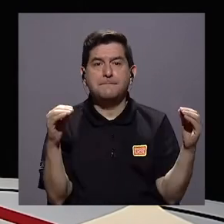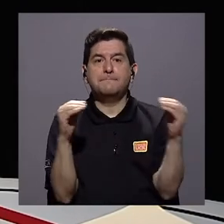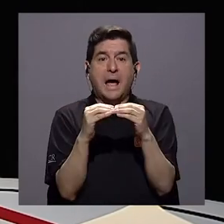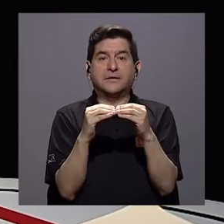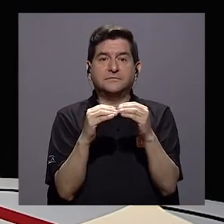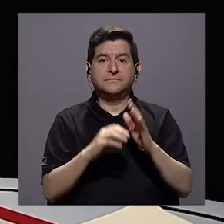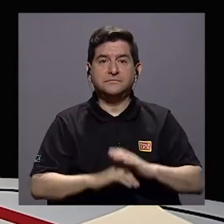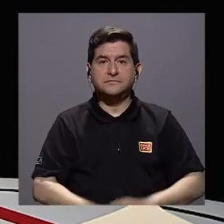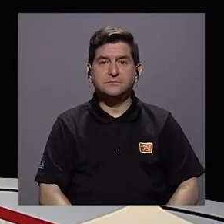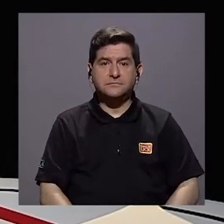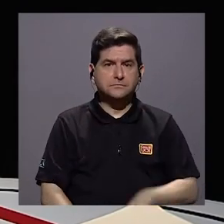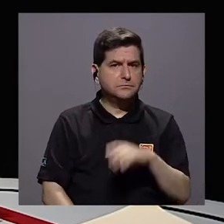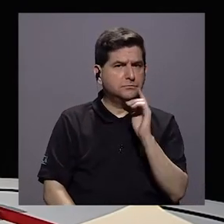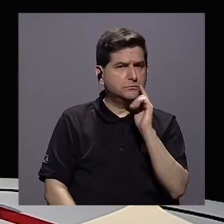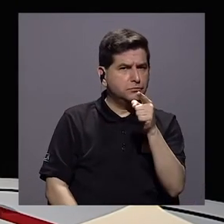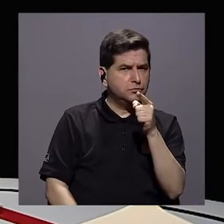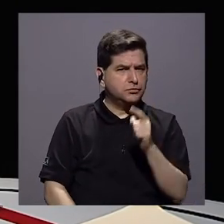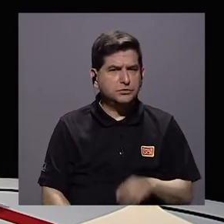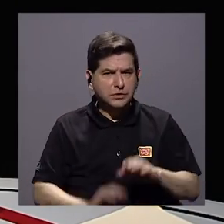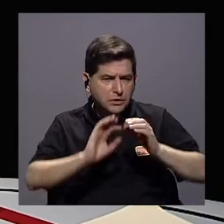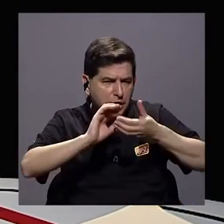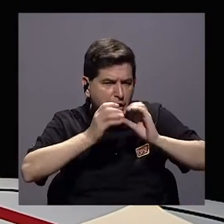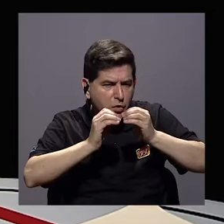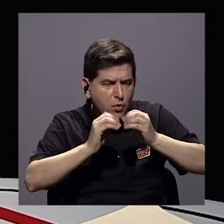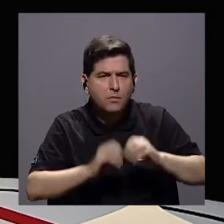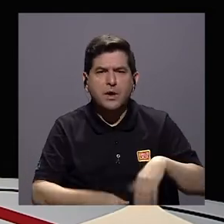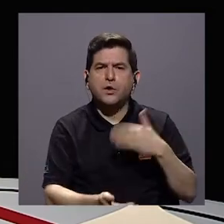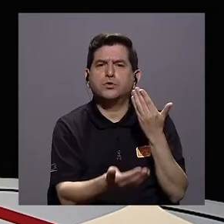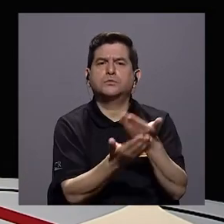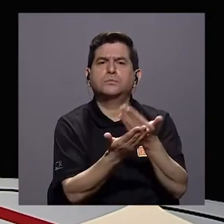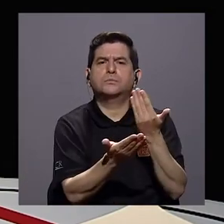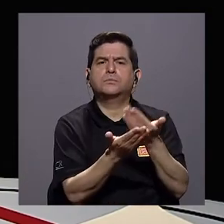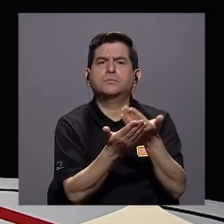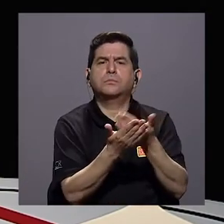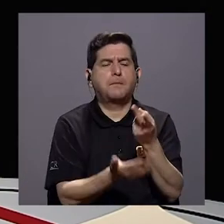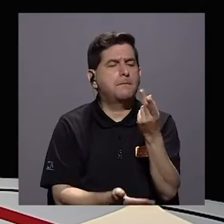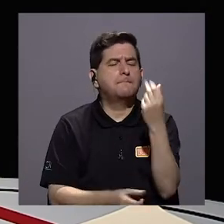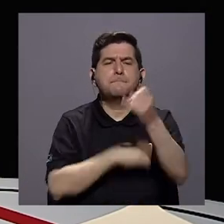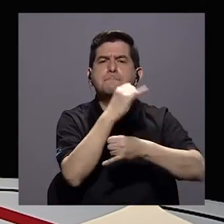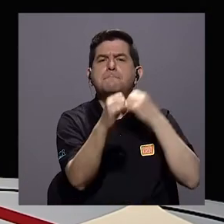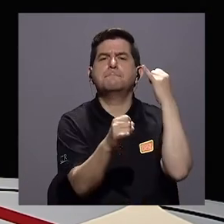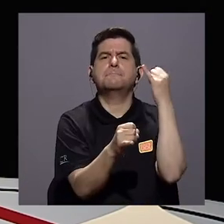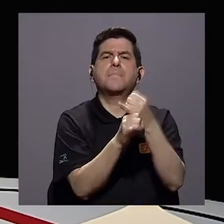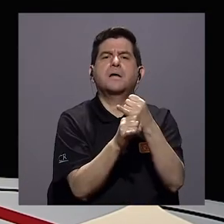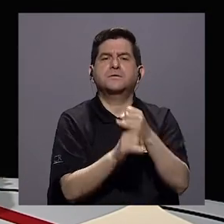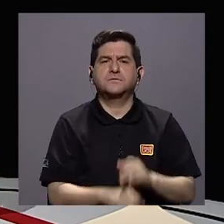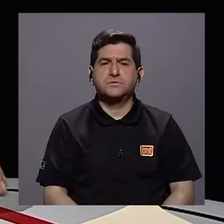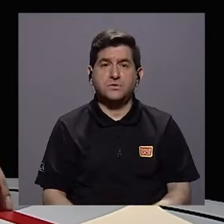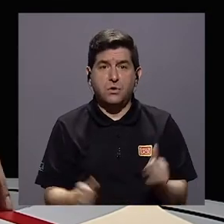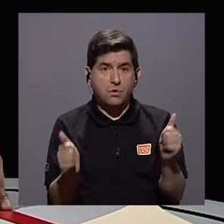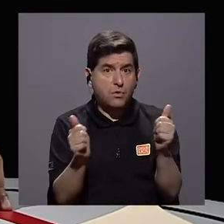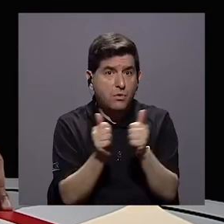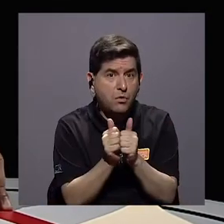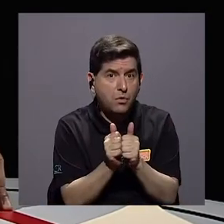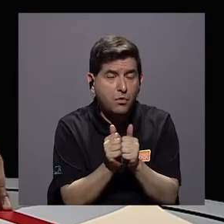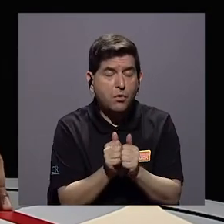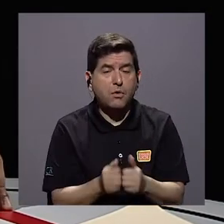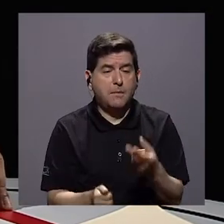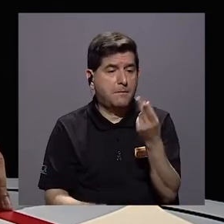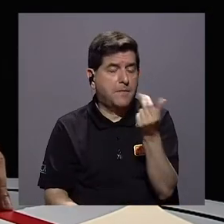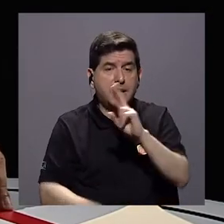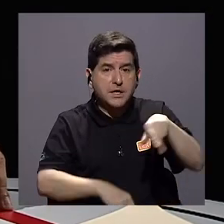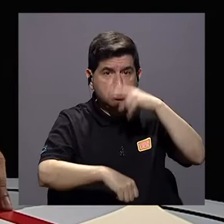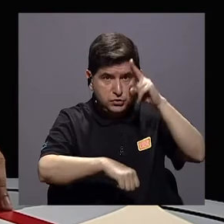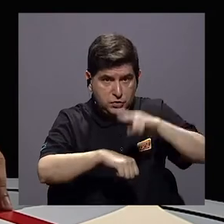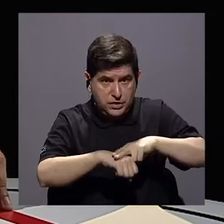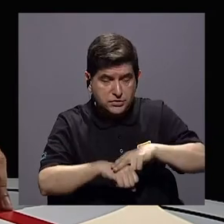que pagar más. ¿Usted tiene un balance en el que logre demostrar que el precio a nivel internacional con el precio